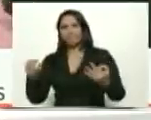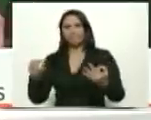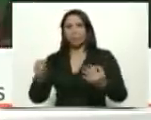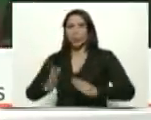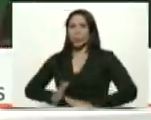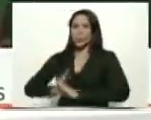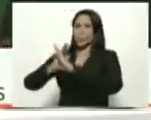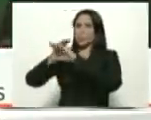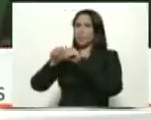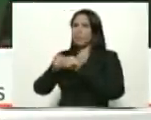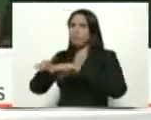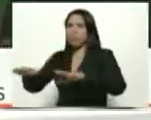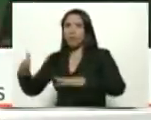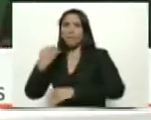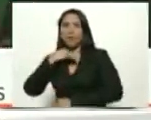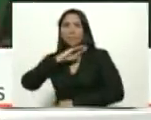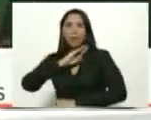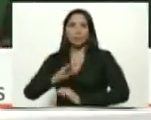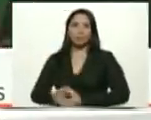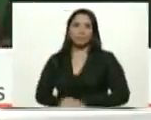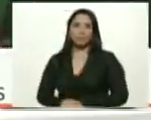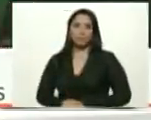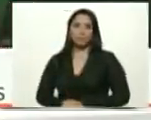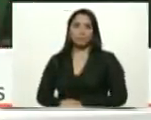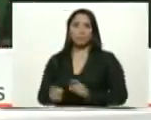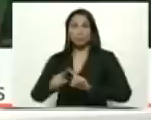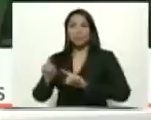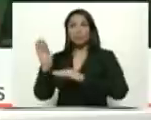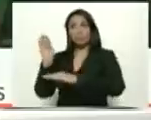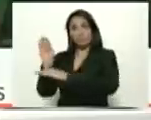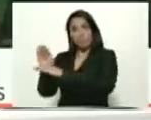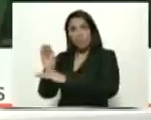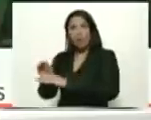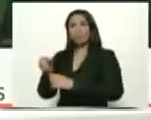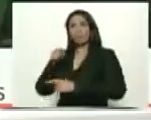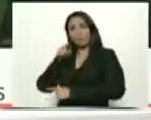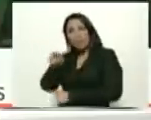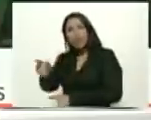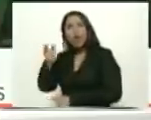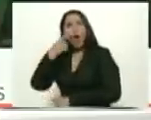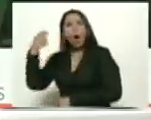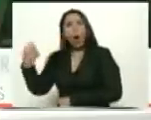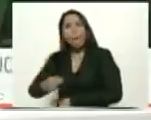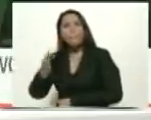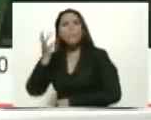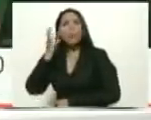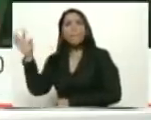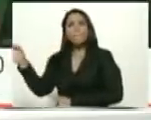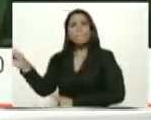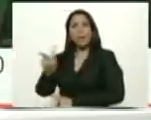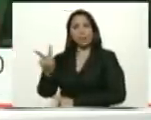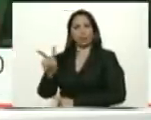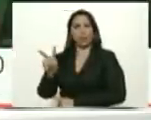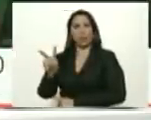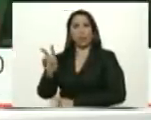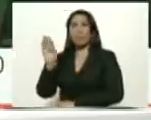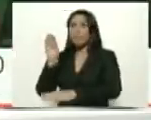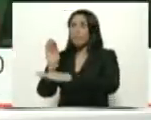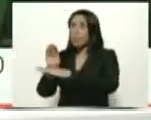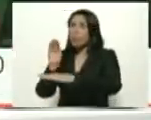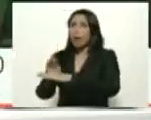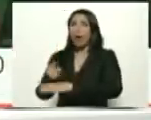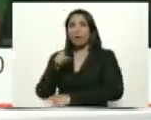contener la pandemia para protegerte a ti, hombre y mujer de Venezuela, para protegerte